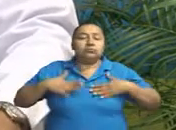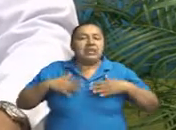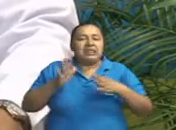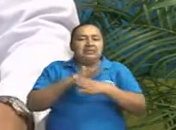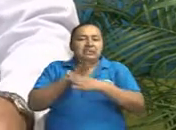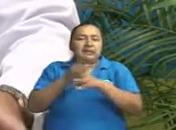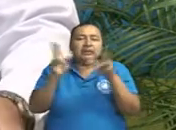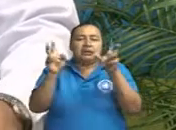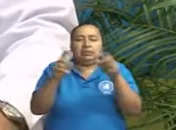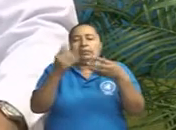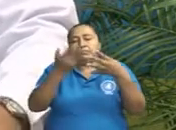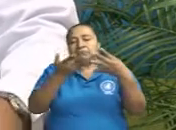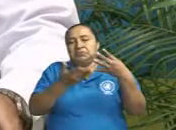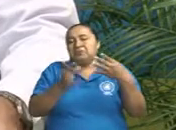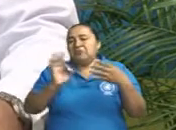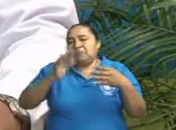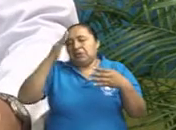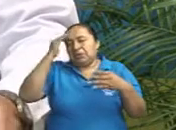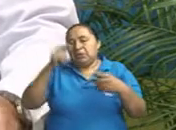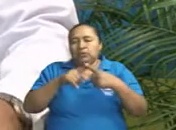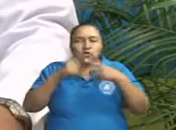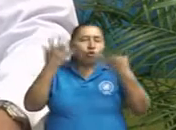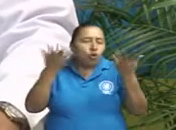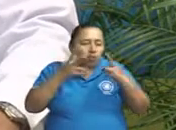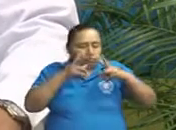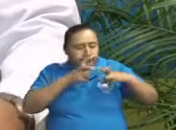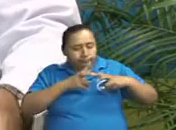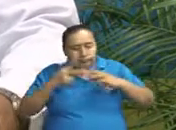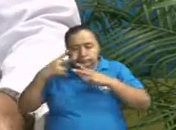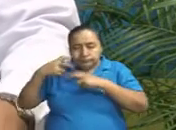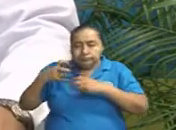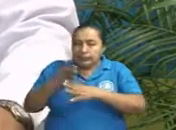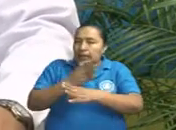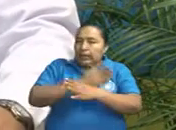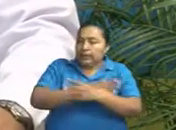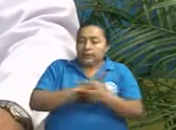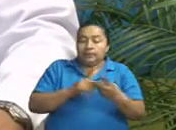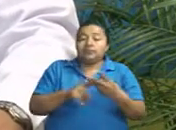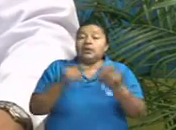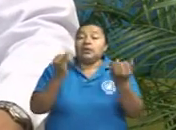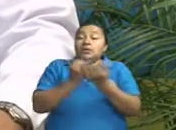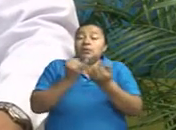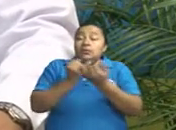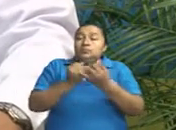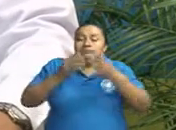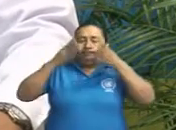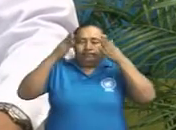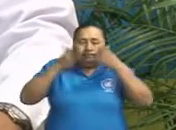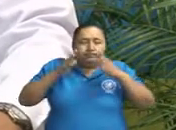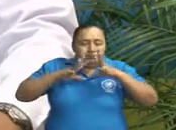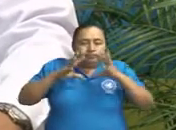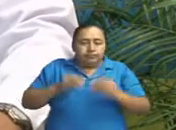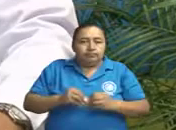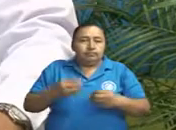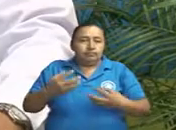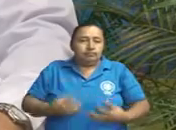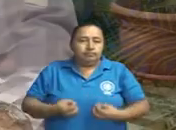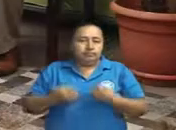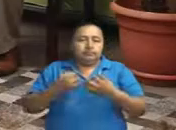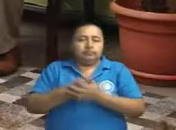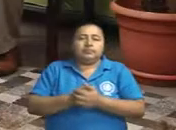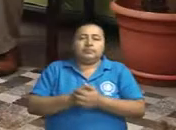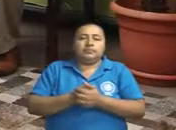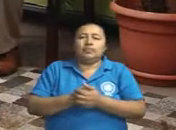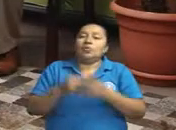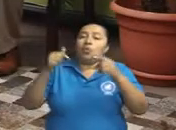tópicos de generalidades, diagnóstico precoz, así como el abordaje integral de esta enfermedad. Hoy estamos usando